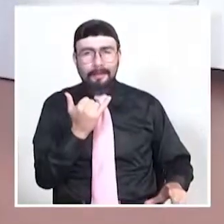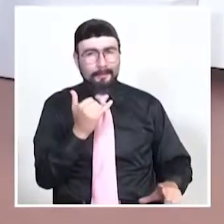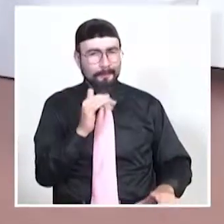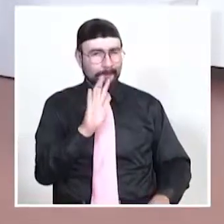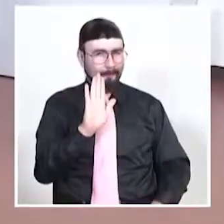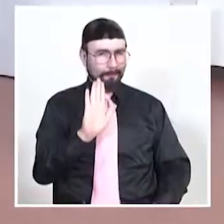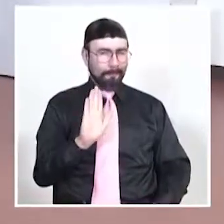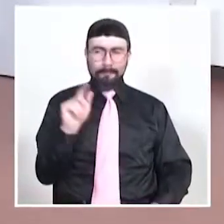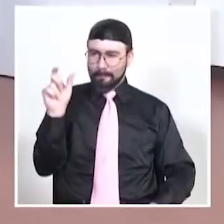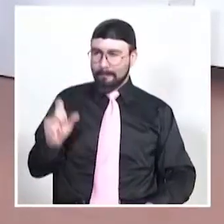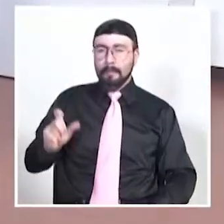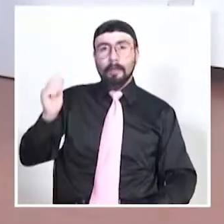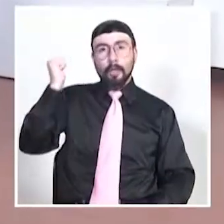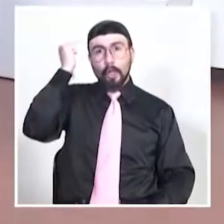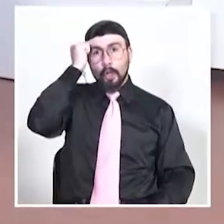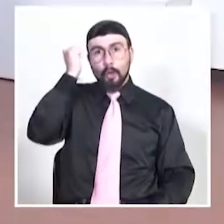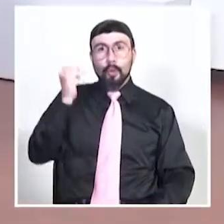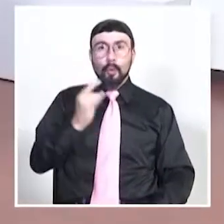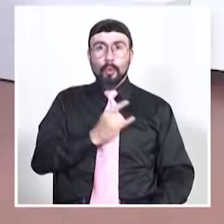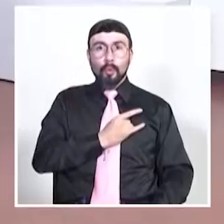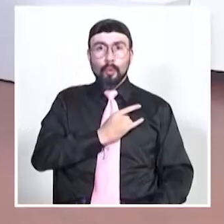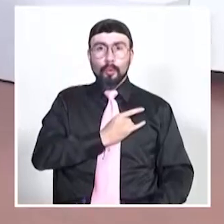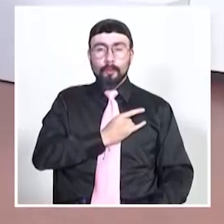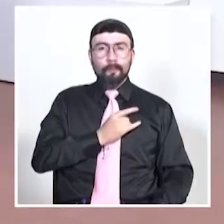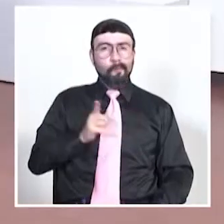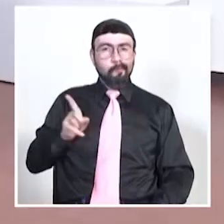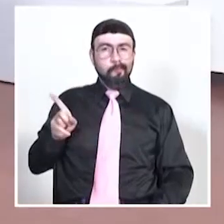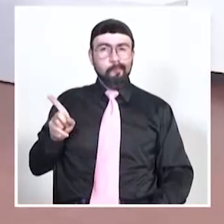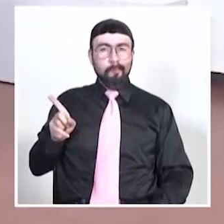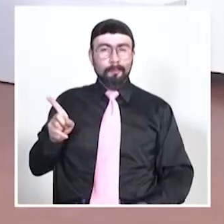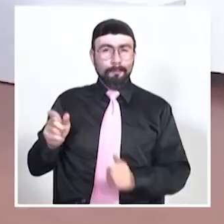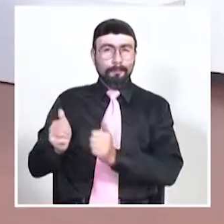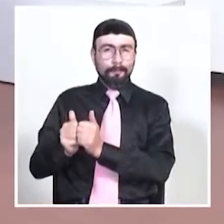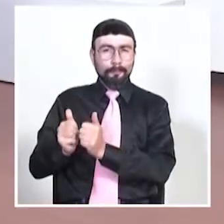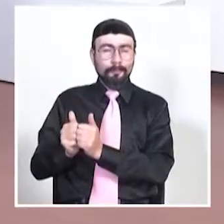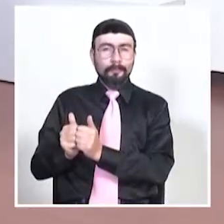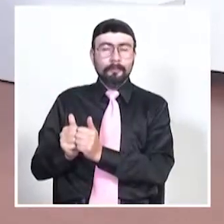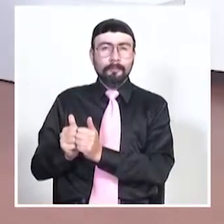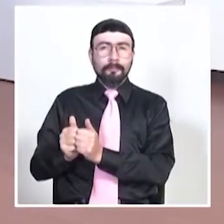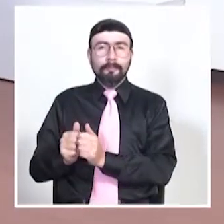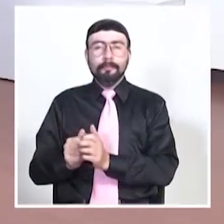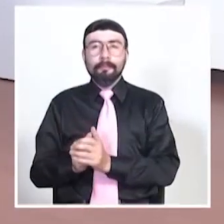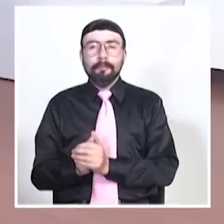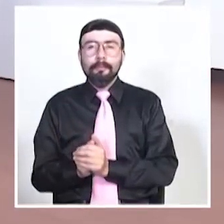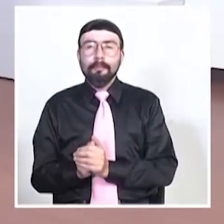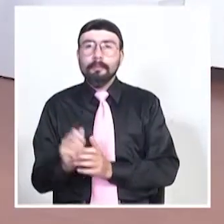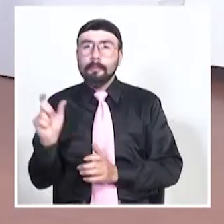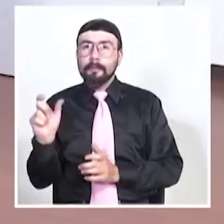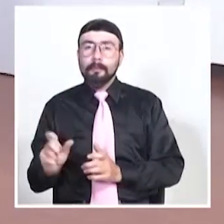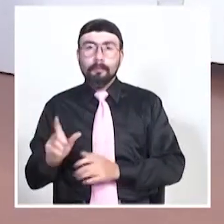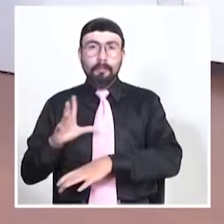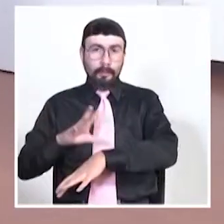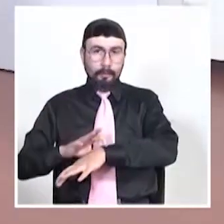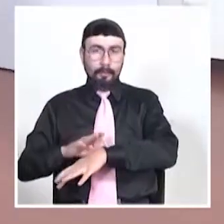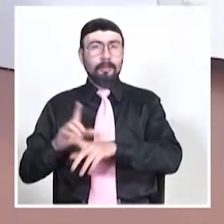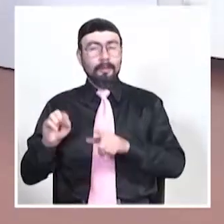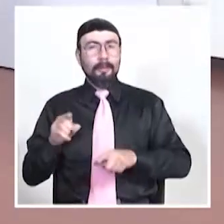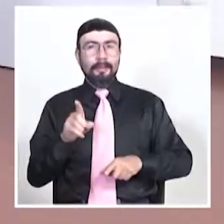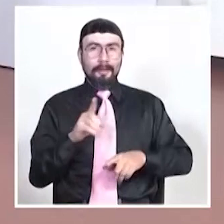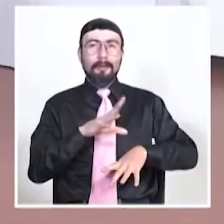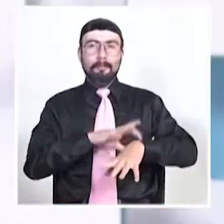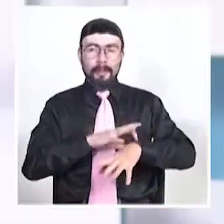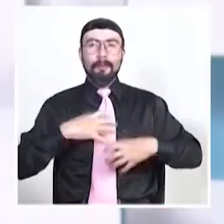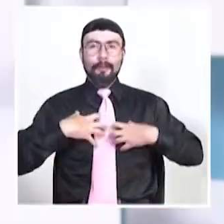un docente universitario, una persona que es médico y también veterinario,